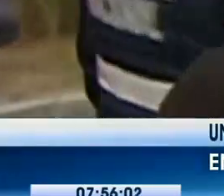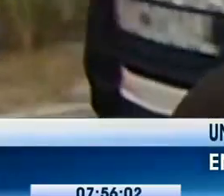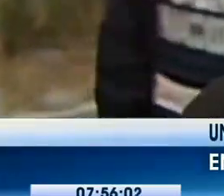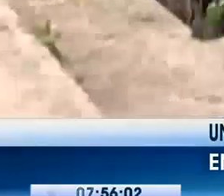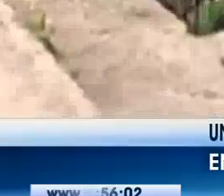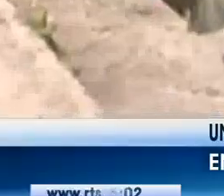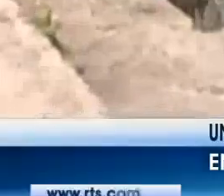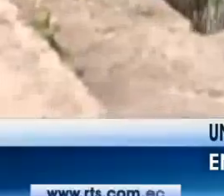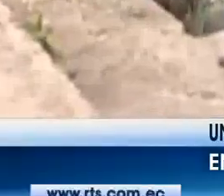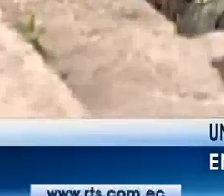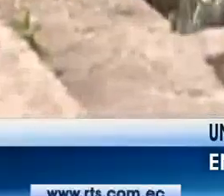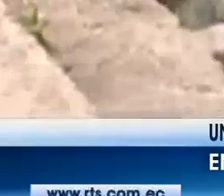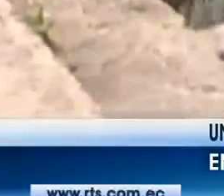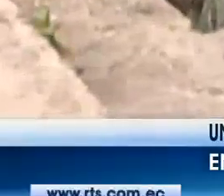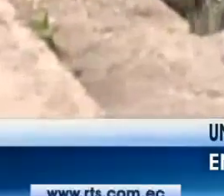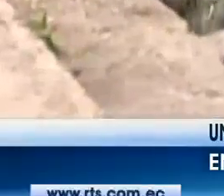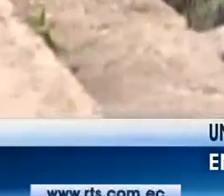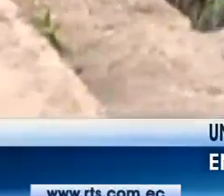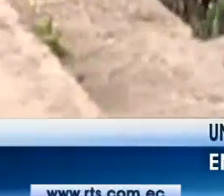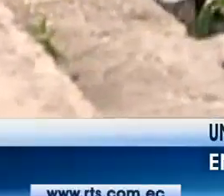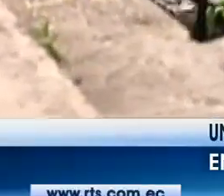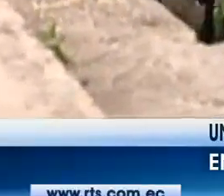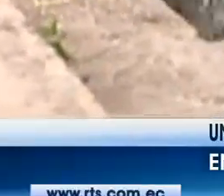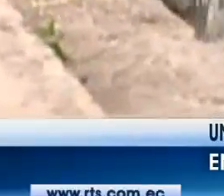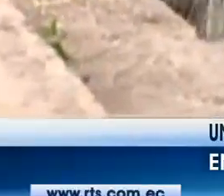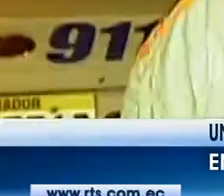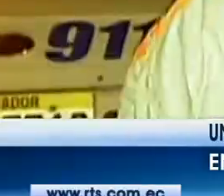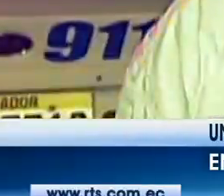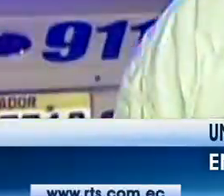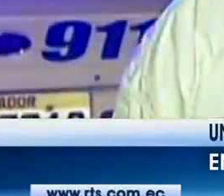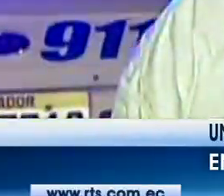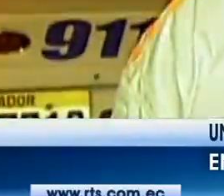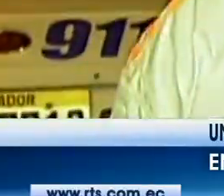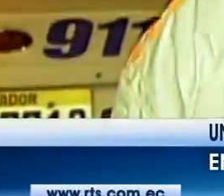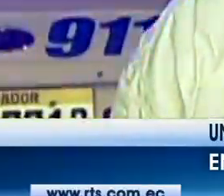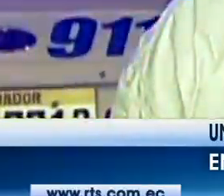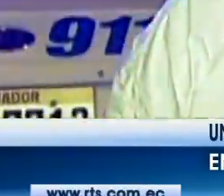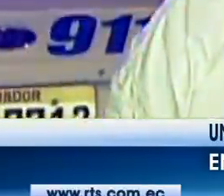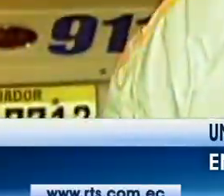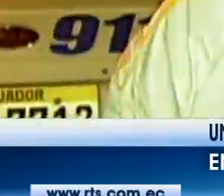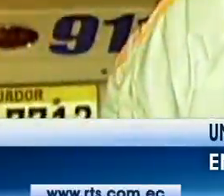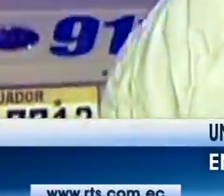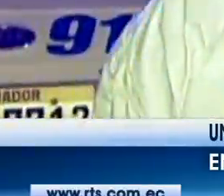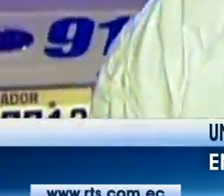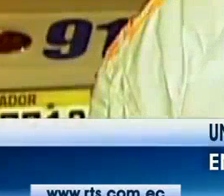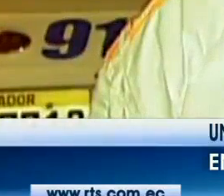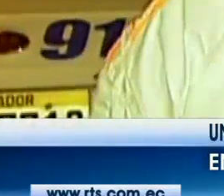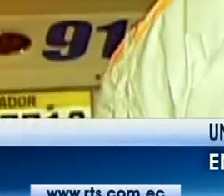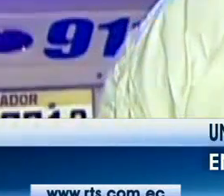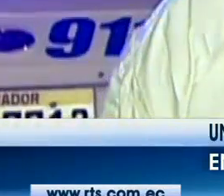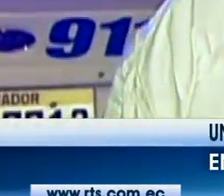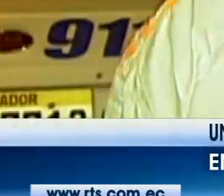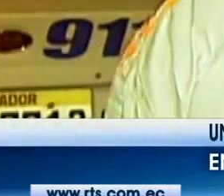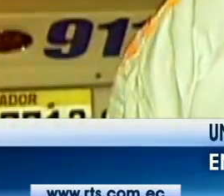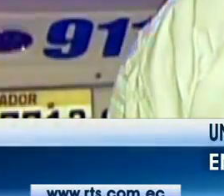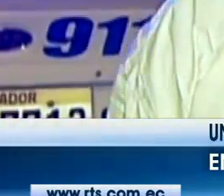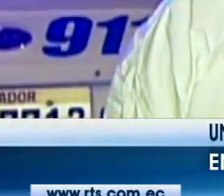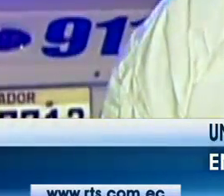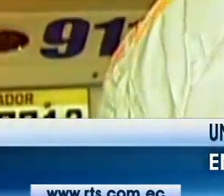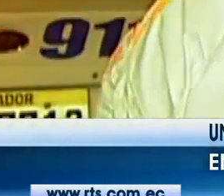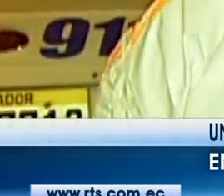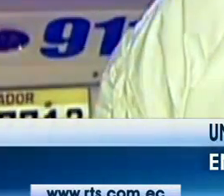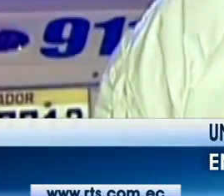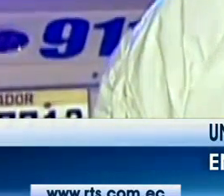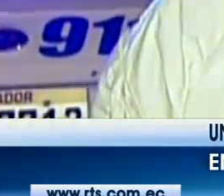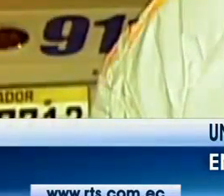2 hermanos, cuando en un descuido fue arrastrada por la corriente. Un cuerpo, sexo femenino. Se trataba de un infante mismo que